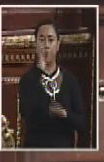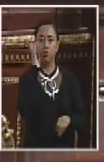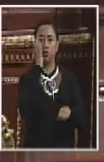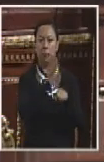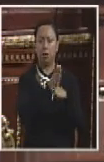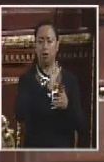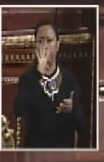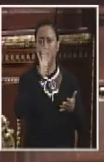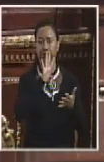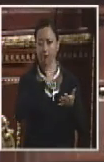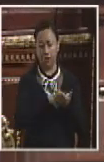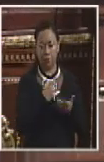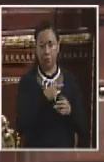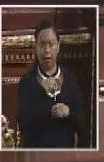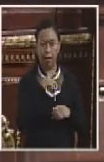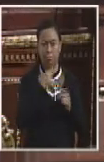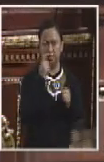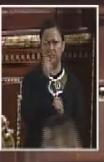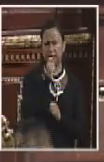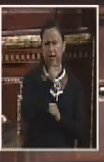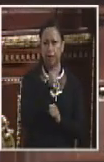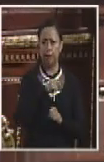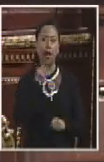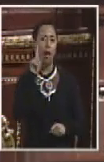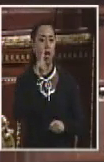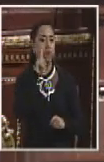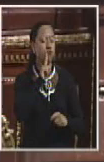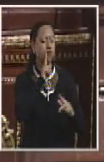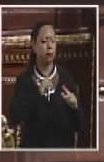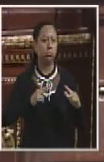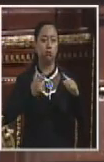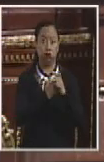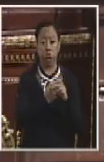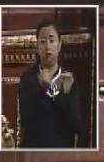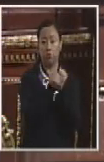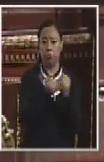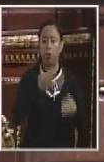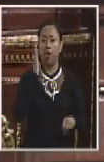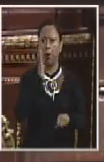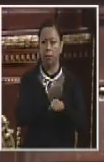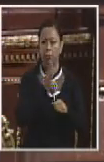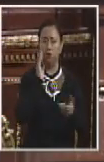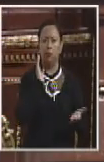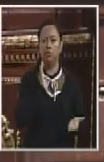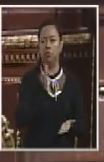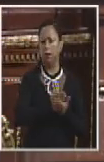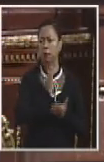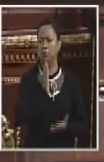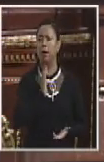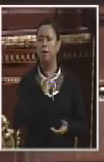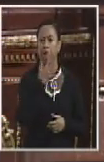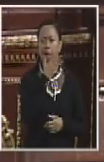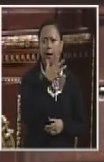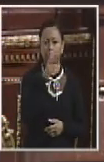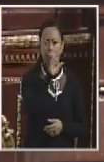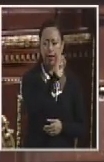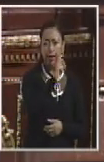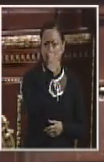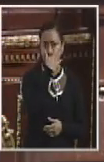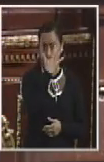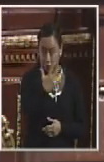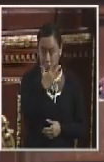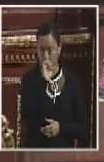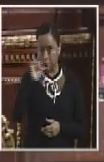al delito de feminicidio y que éste fuera sancionado con 35 a 70 años de